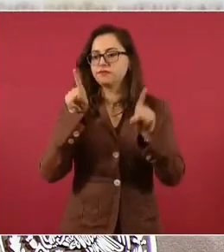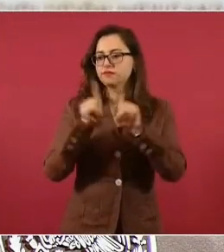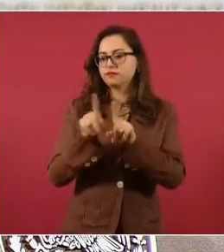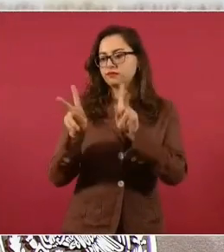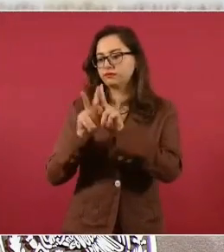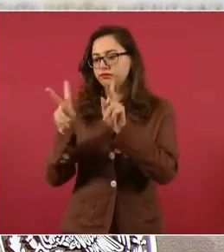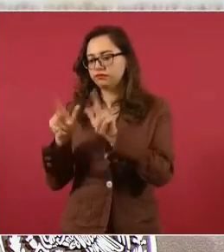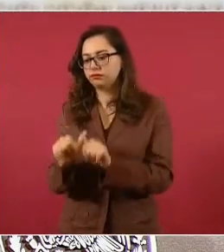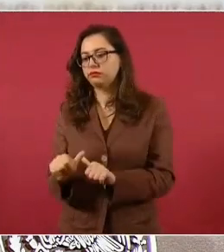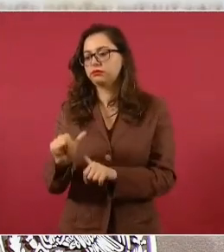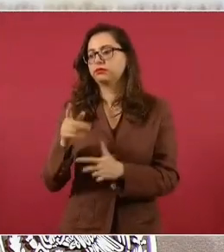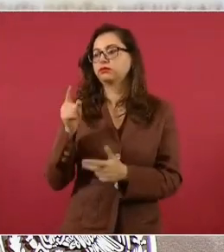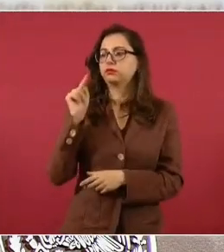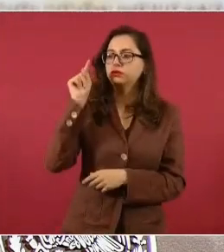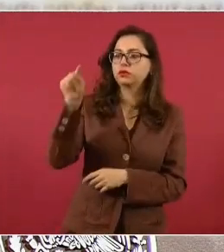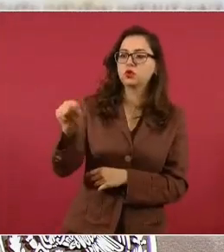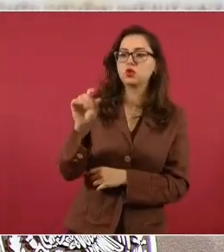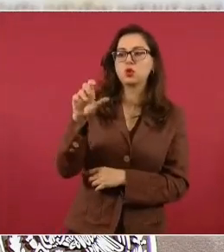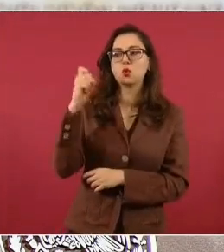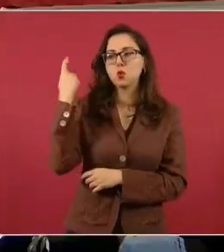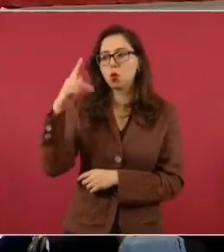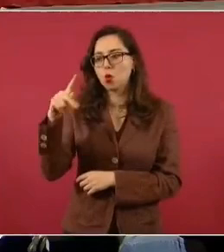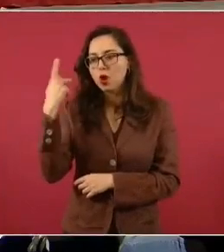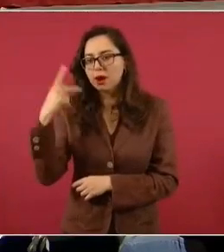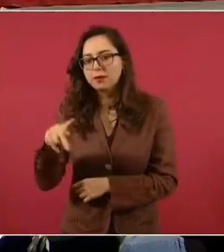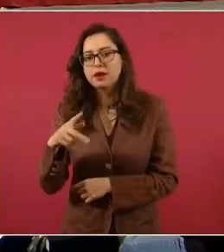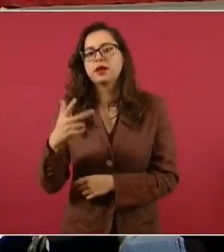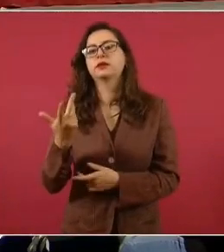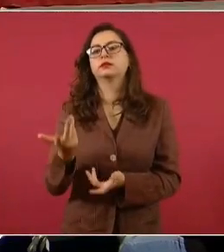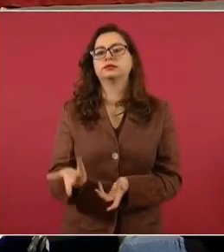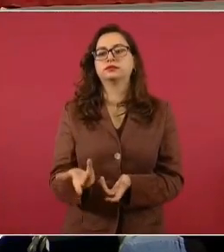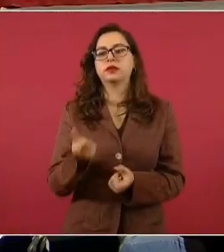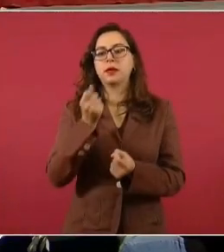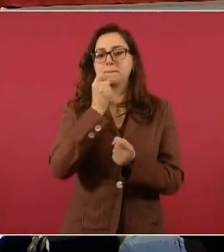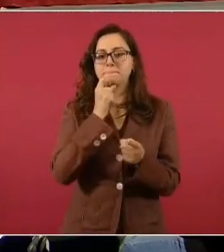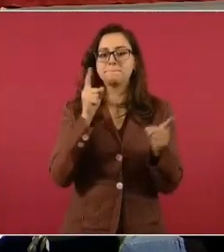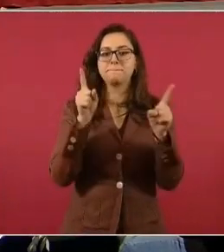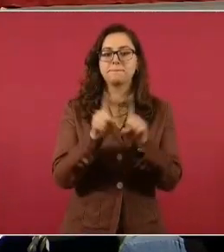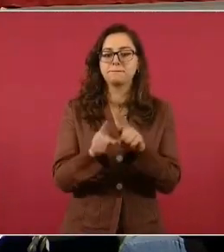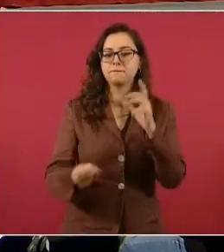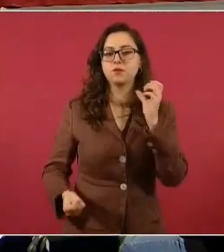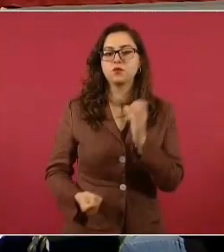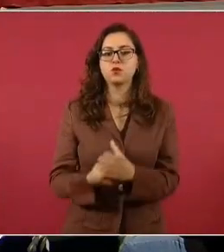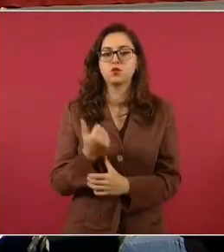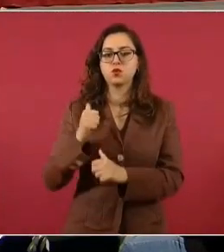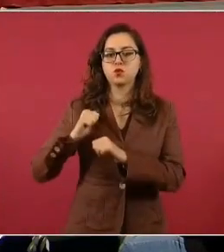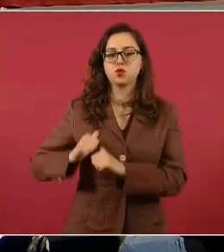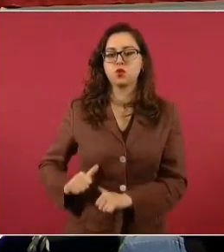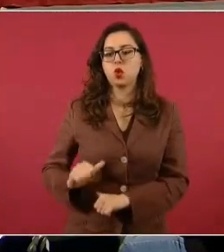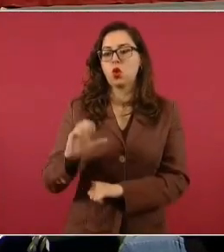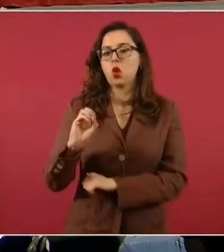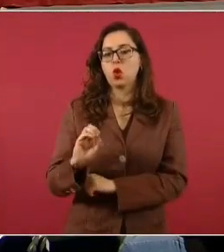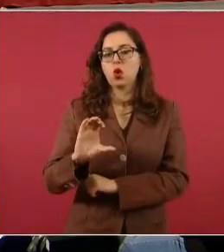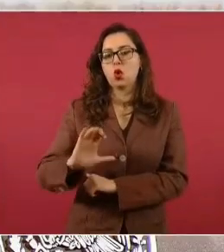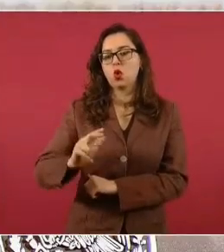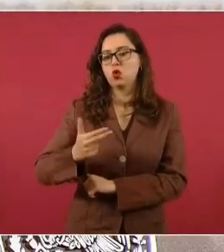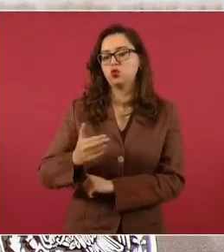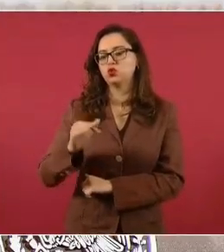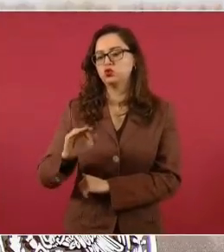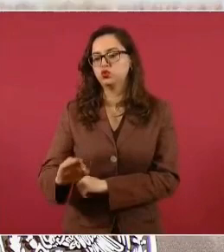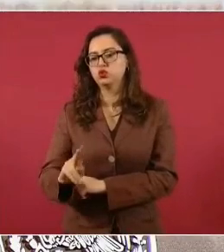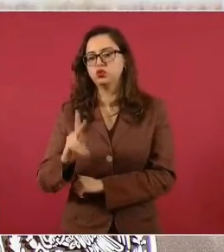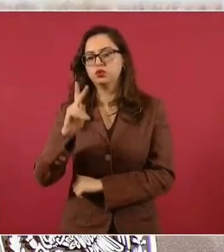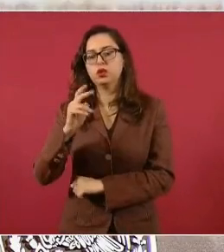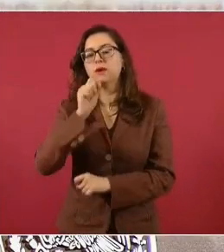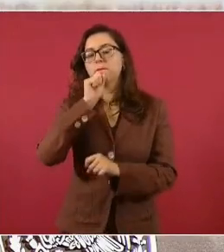conflictos postelectorales en Coyomacan, Puebla, el acompañamiento en la renovación de autoridades del municipio celtal de Oxchuc, la iniciativa de